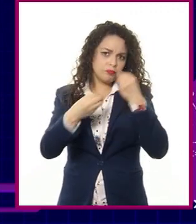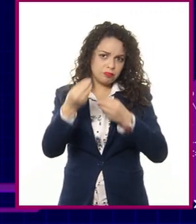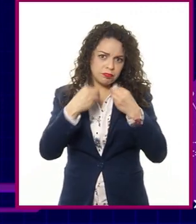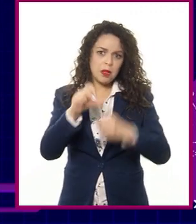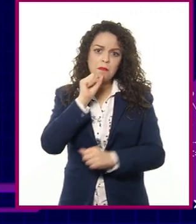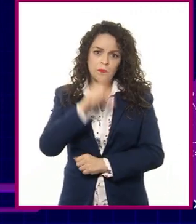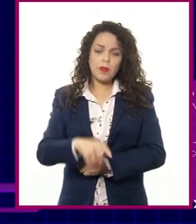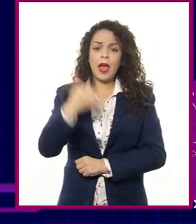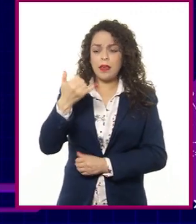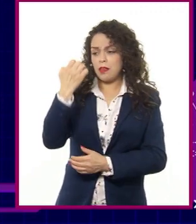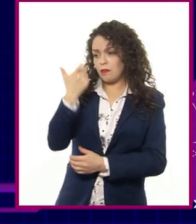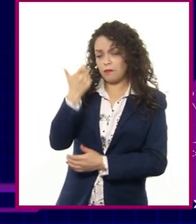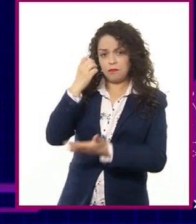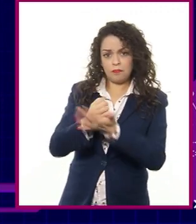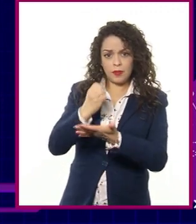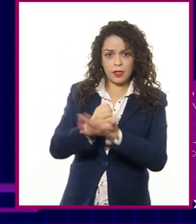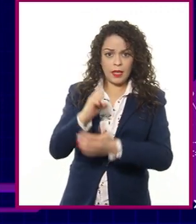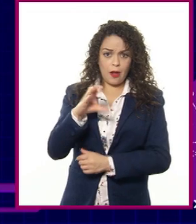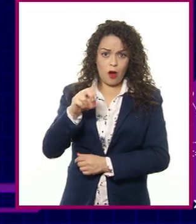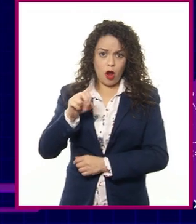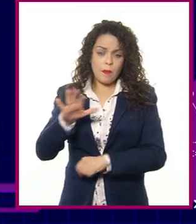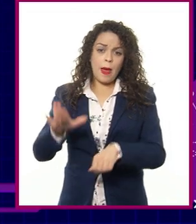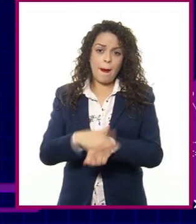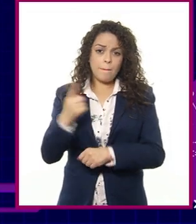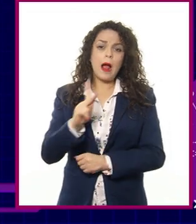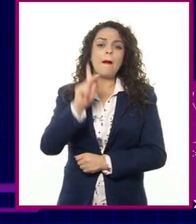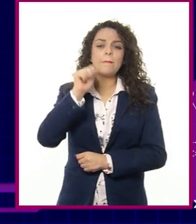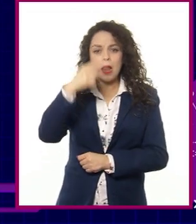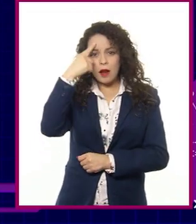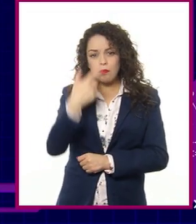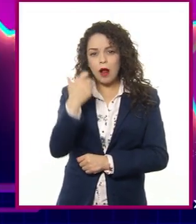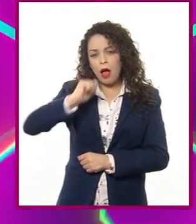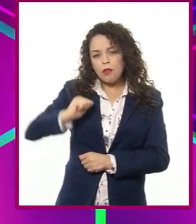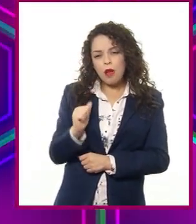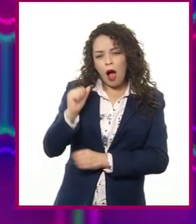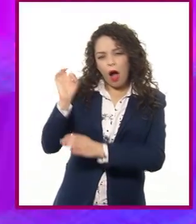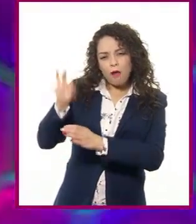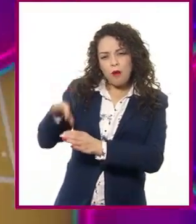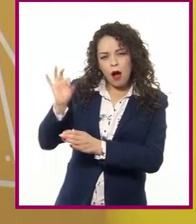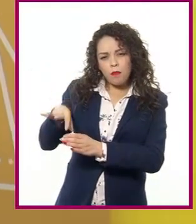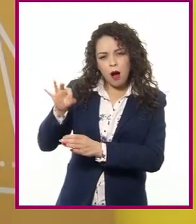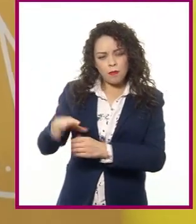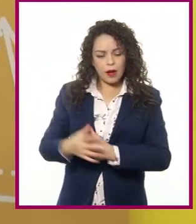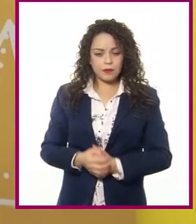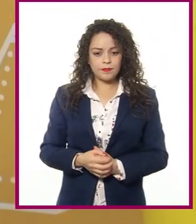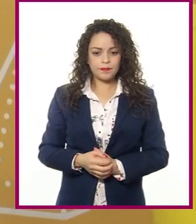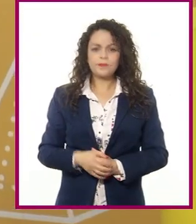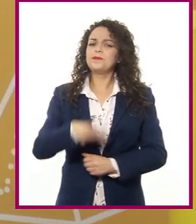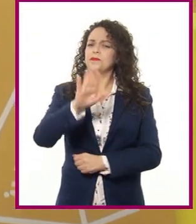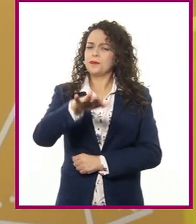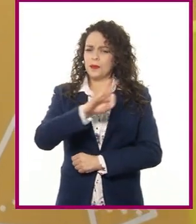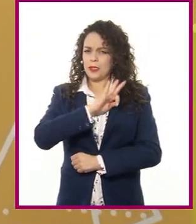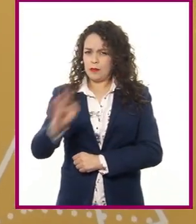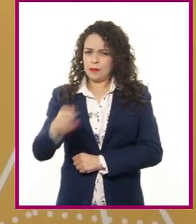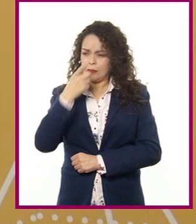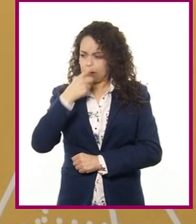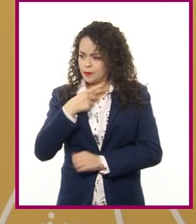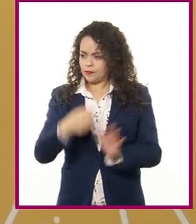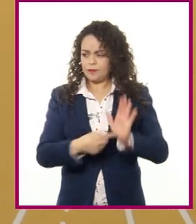en la economía, con planes de ahorro, por mencionar algunas. Maestra, ¿nos puede mostrar ejemplos de variaciones y